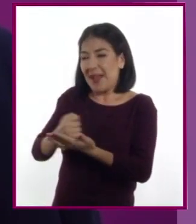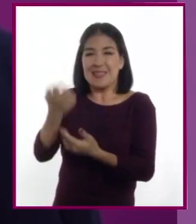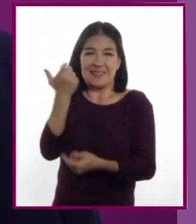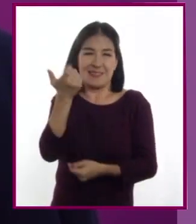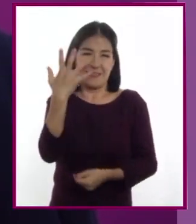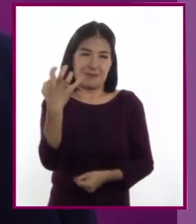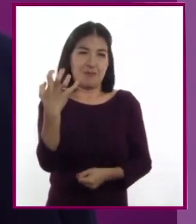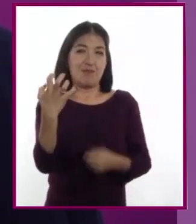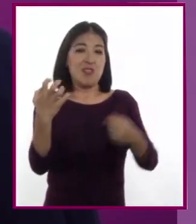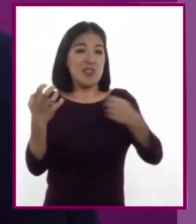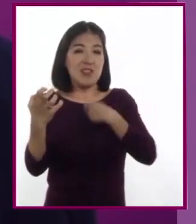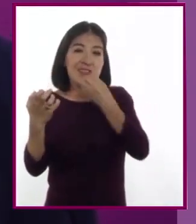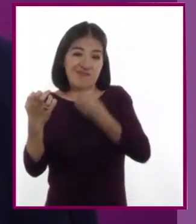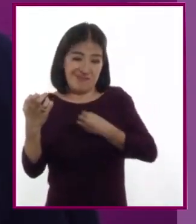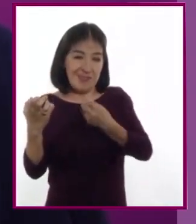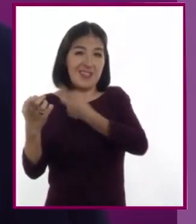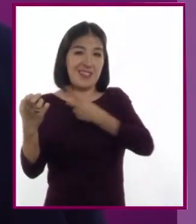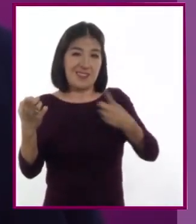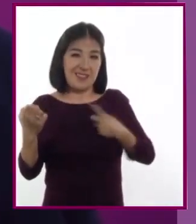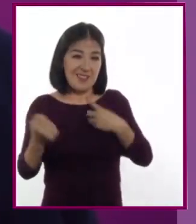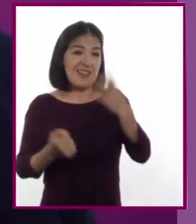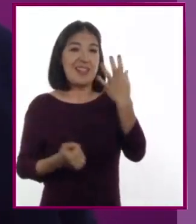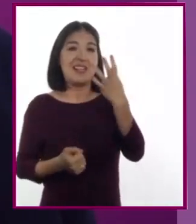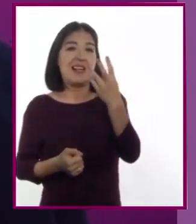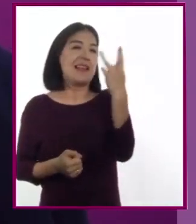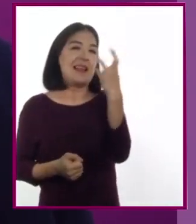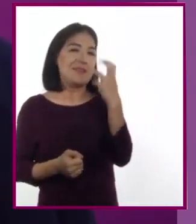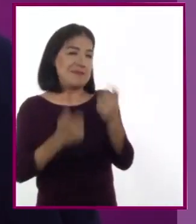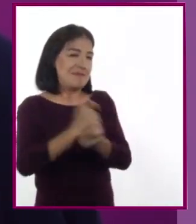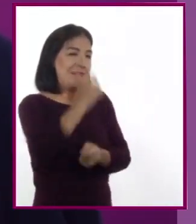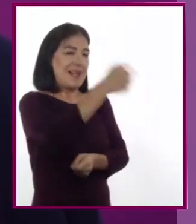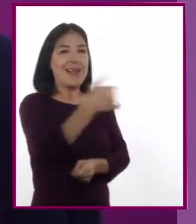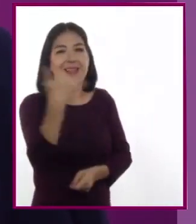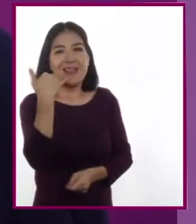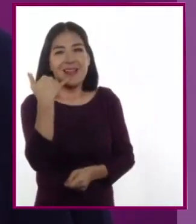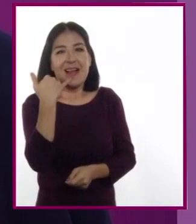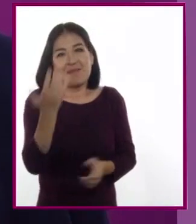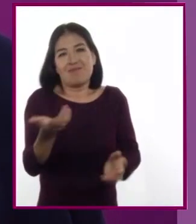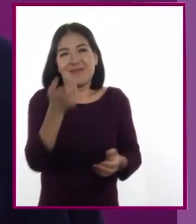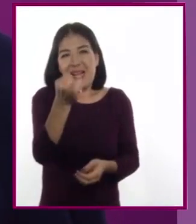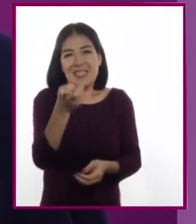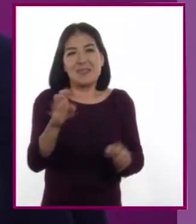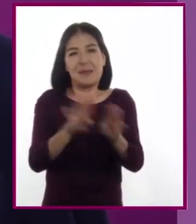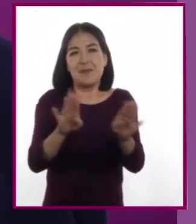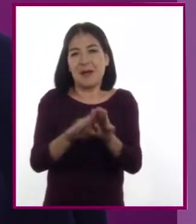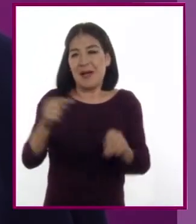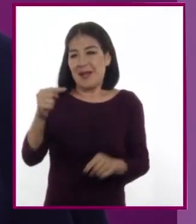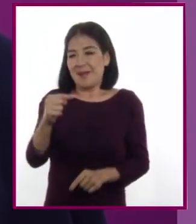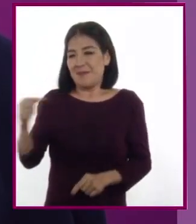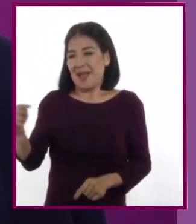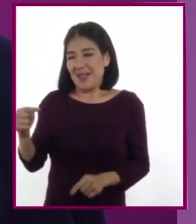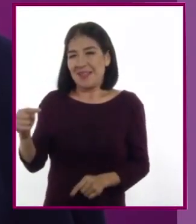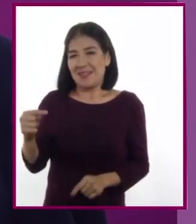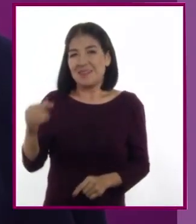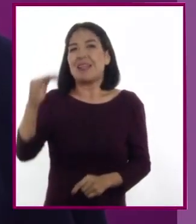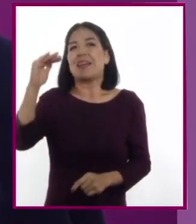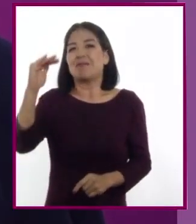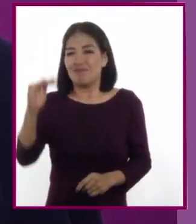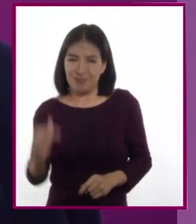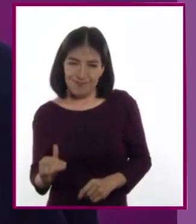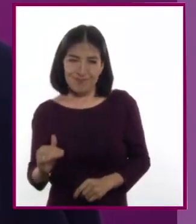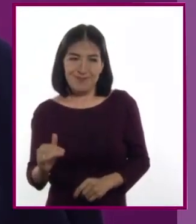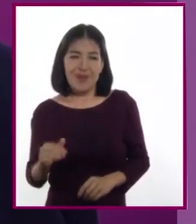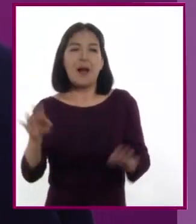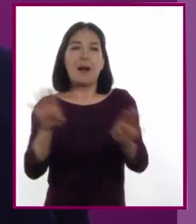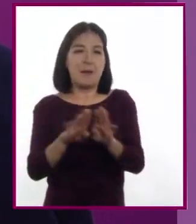debo pagar 3 pesos del teléfono, pues entonces eso lo pongo como un número negativo,